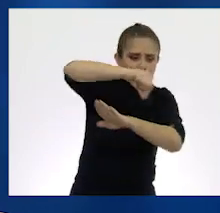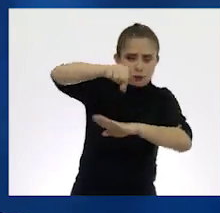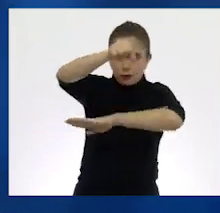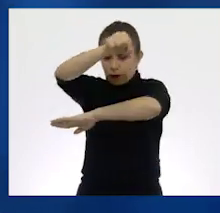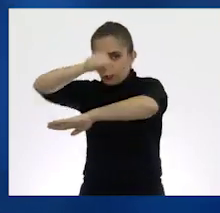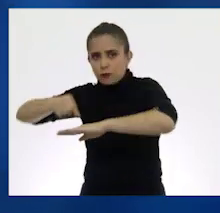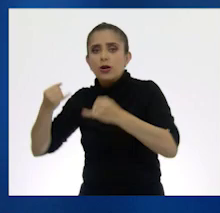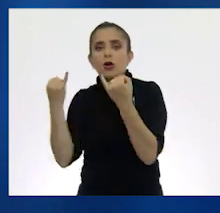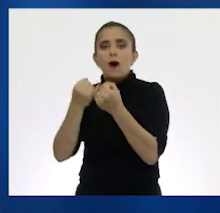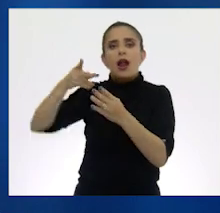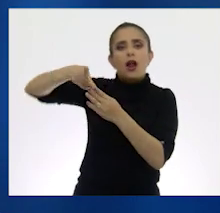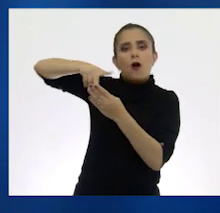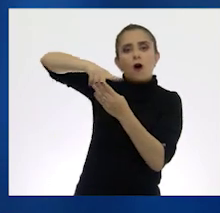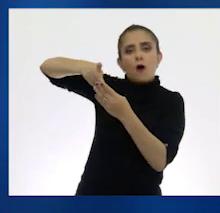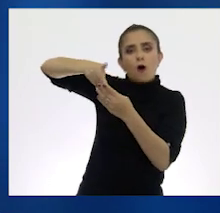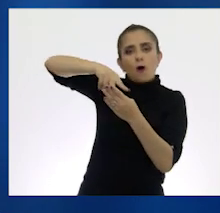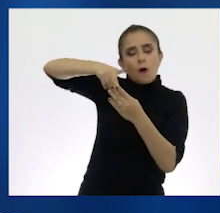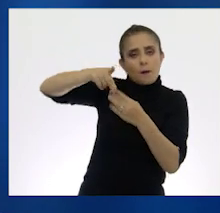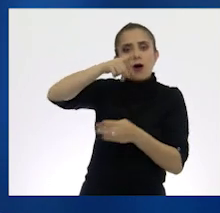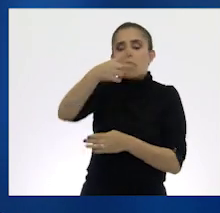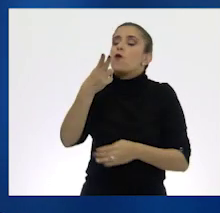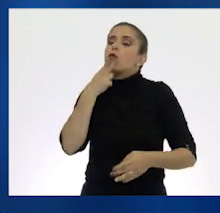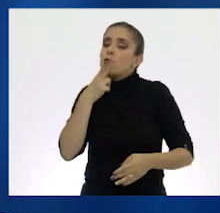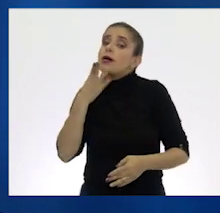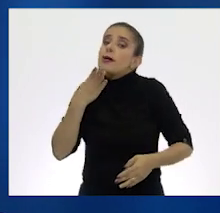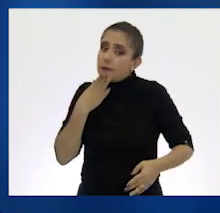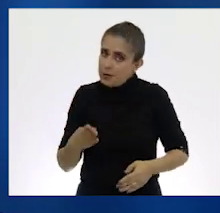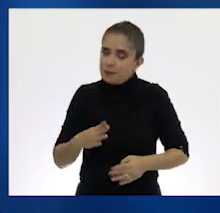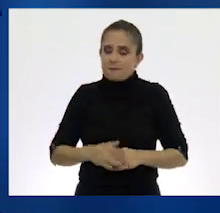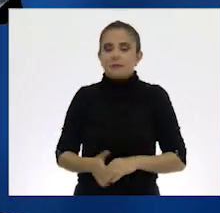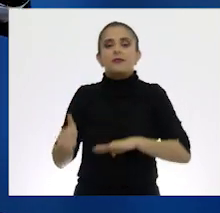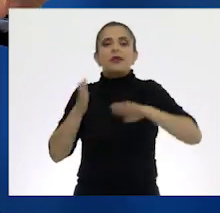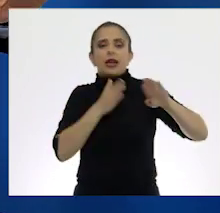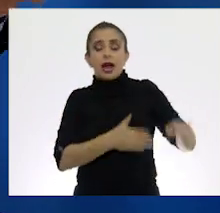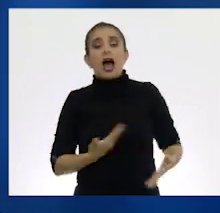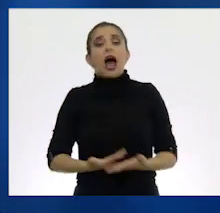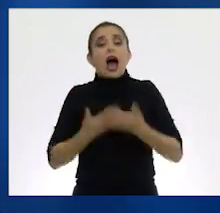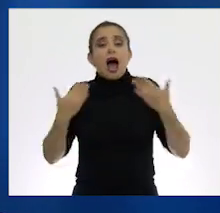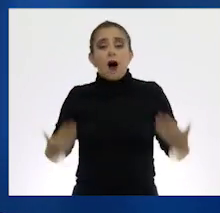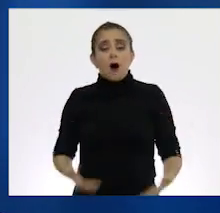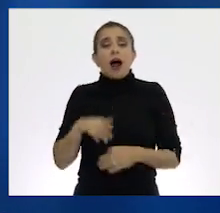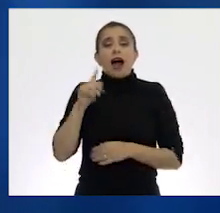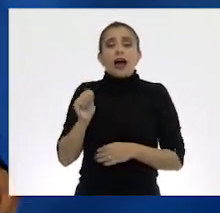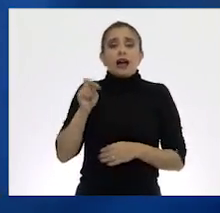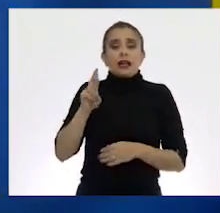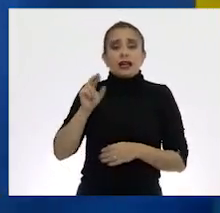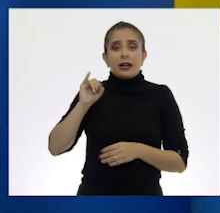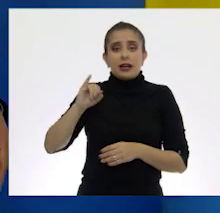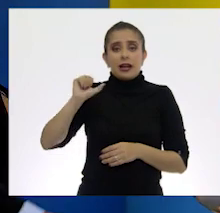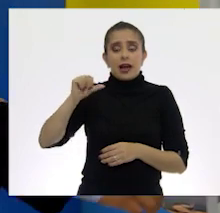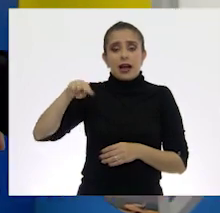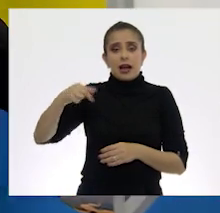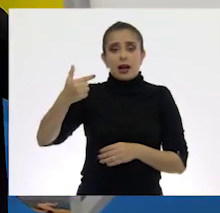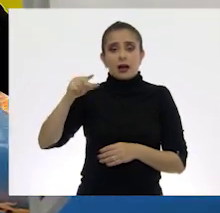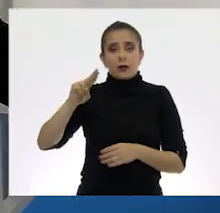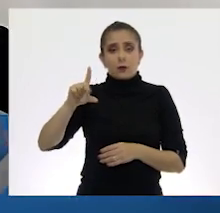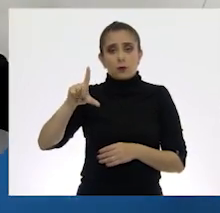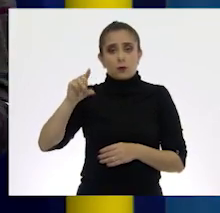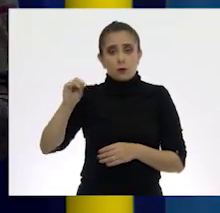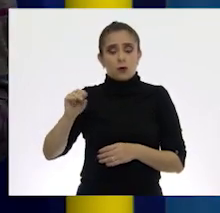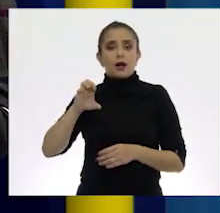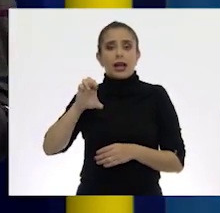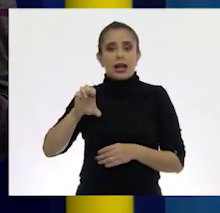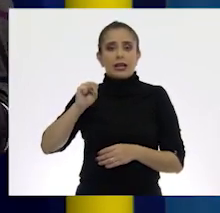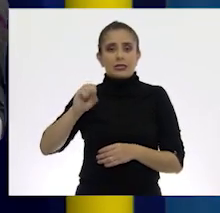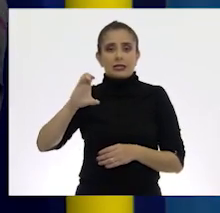Vamos a hacer ahora, ¿qué te parece? Un triángulo escaleno. ¿Cuál sería su característica del triángulo escaleno?